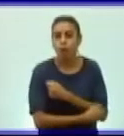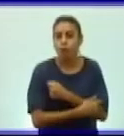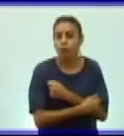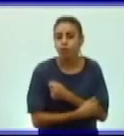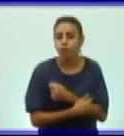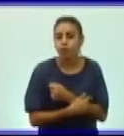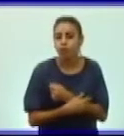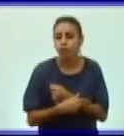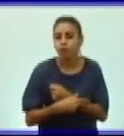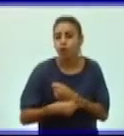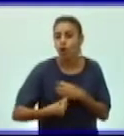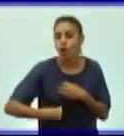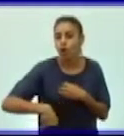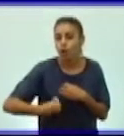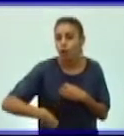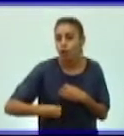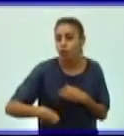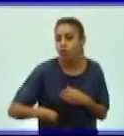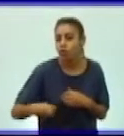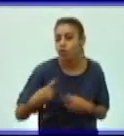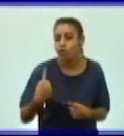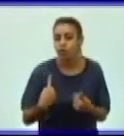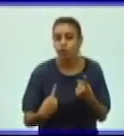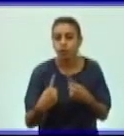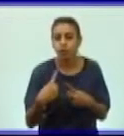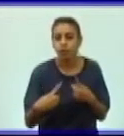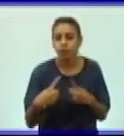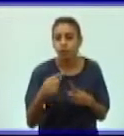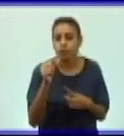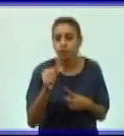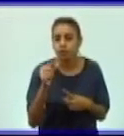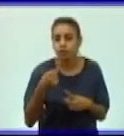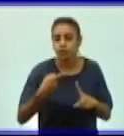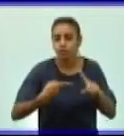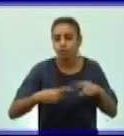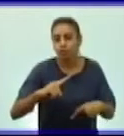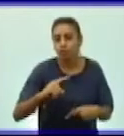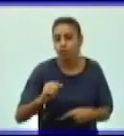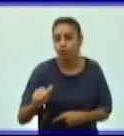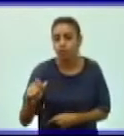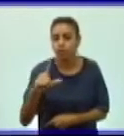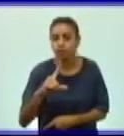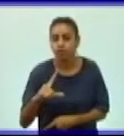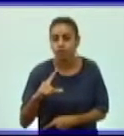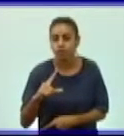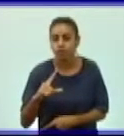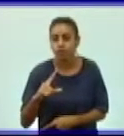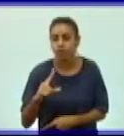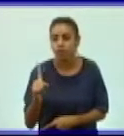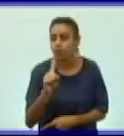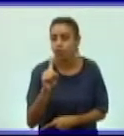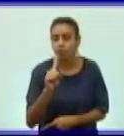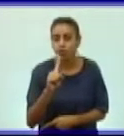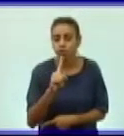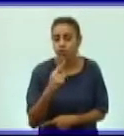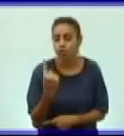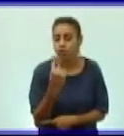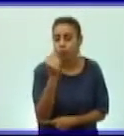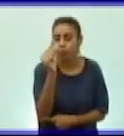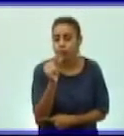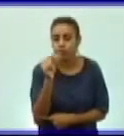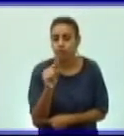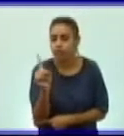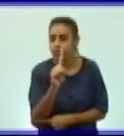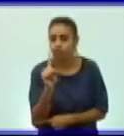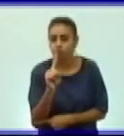aprovechado, queridos estudiantes, por los enemigos del socialismo. Fíjense que no hablo de los enemigos específicos de alguien, digo del socialismo, porque después de